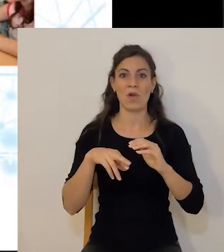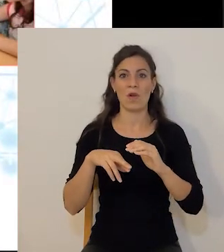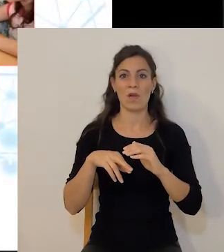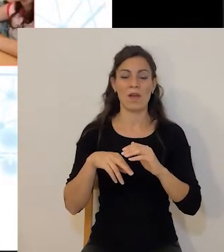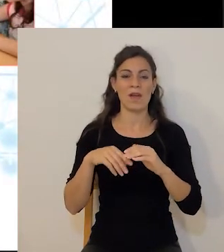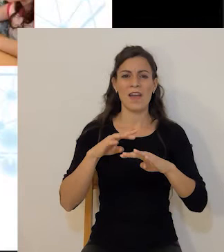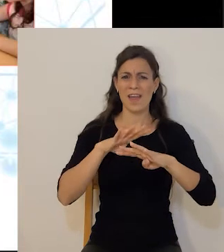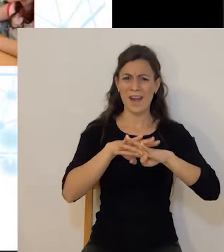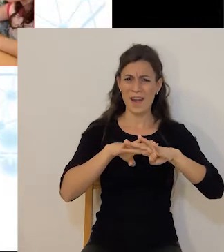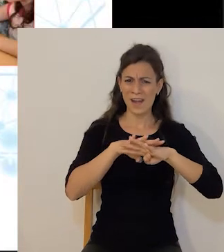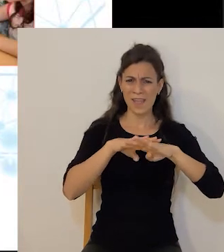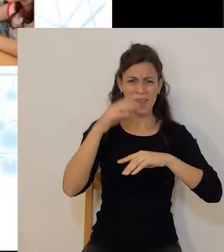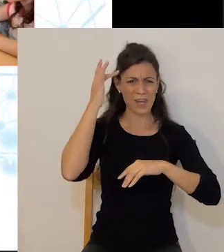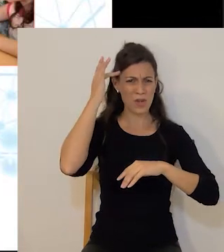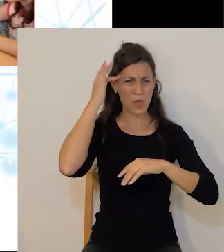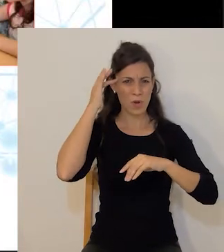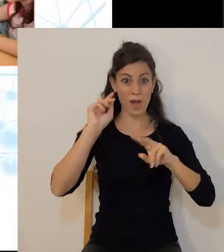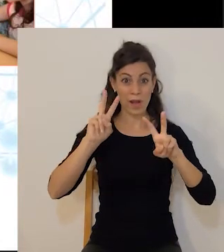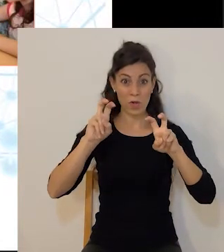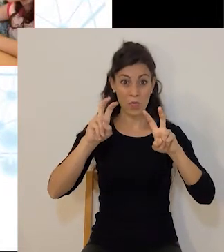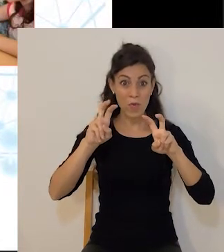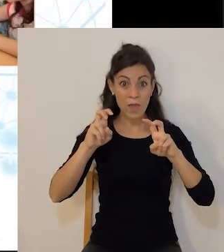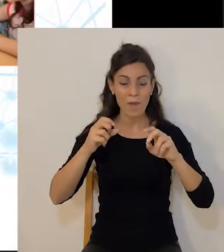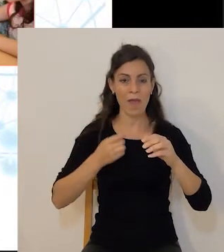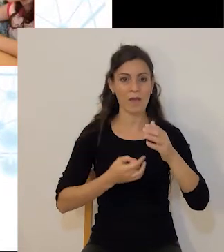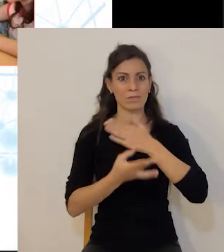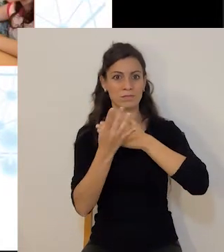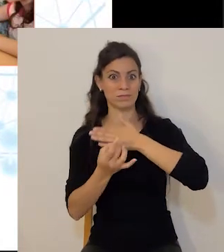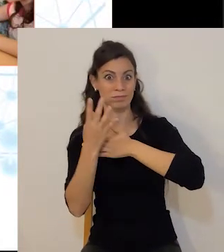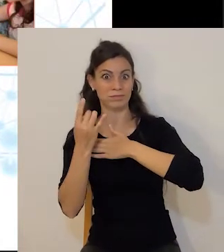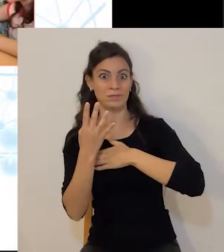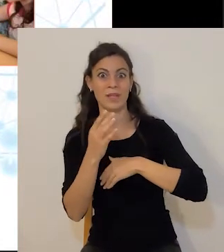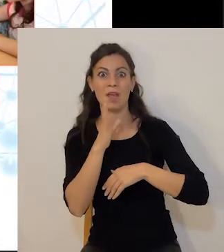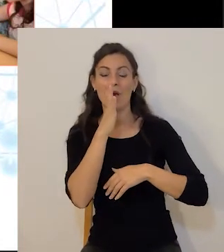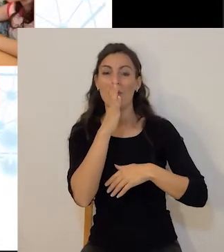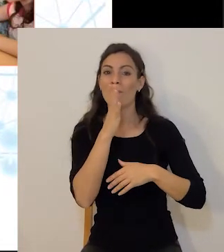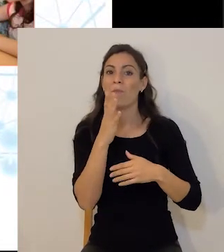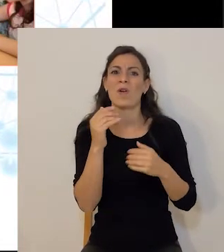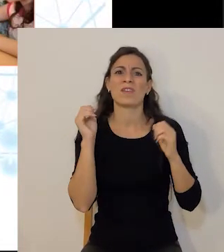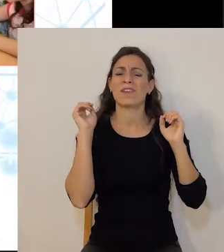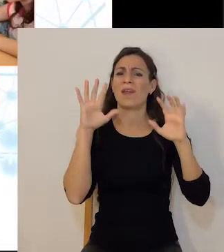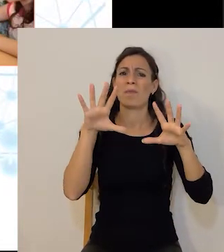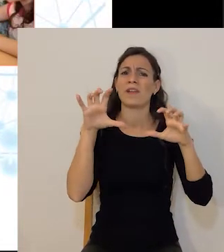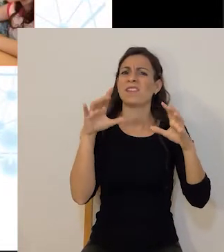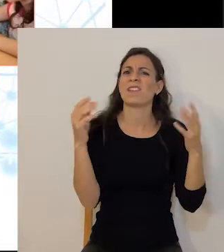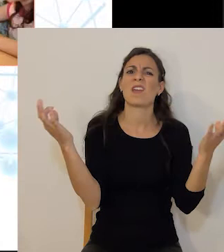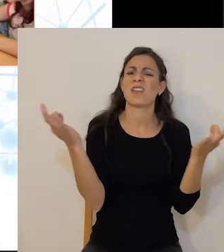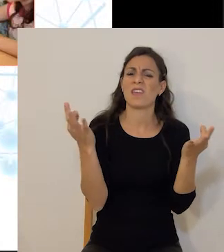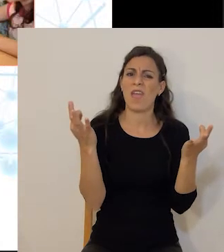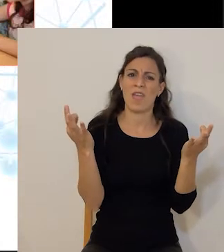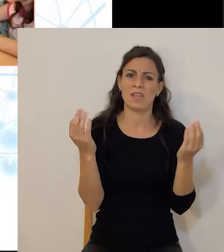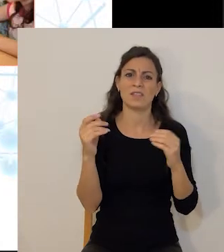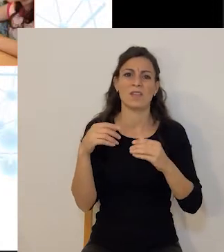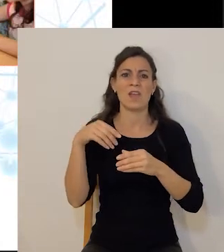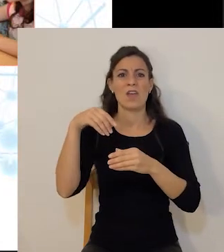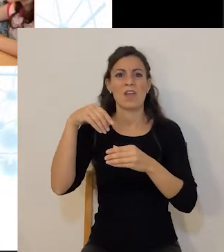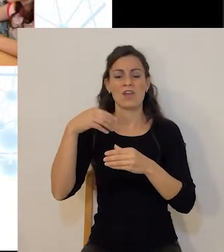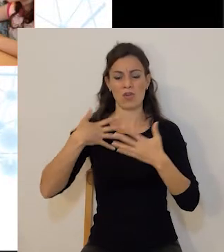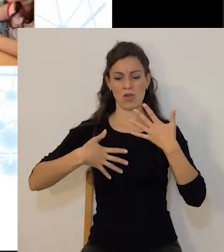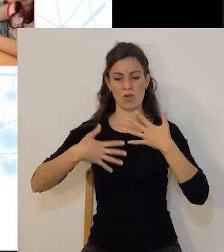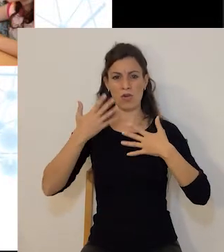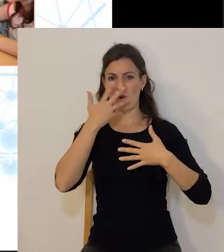redes neuronales, nuevas conexiones neuronales. Porque ¿qué es sino el aprendizaje? ¿Qué es el conocimiento